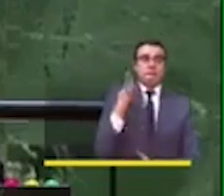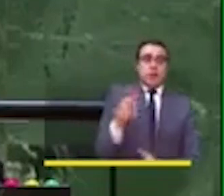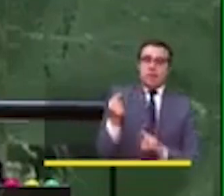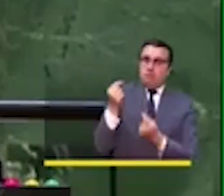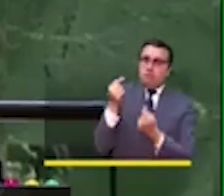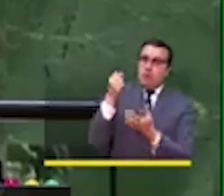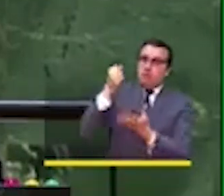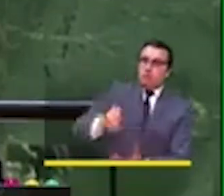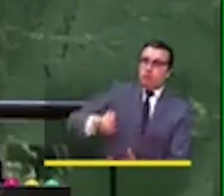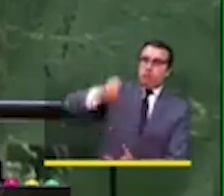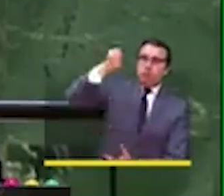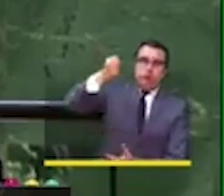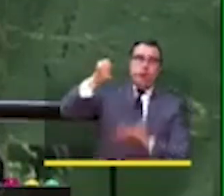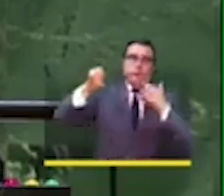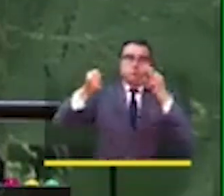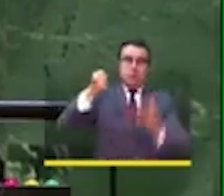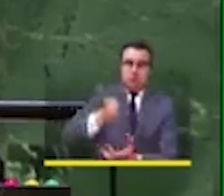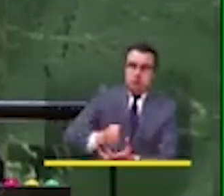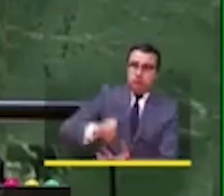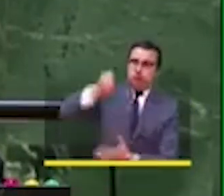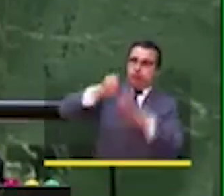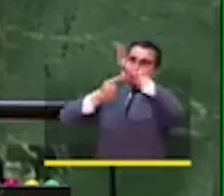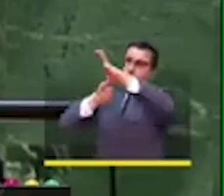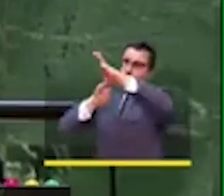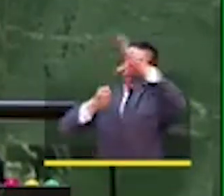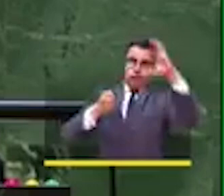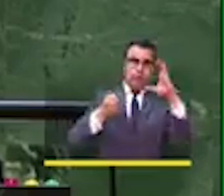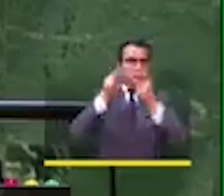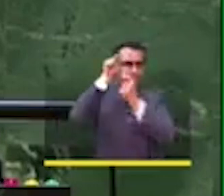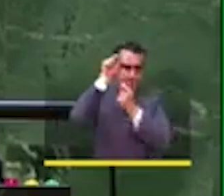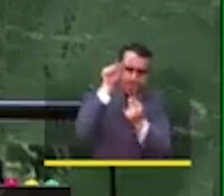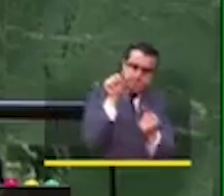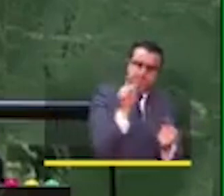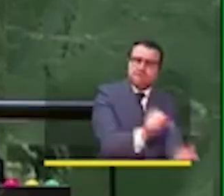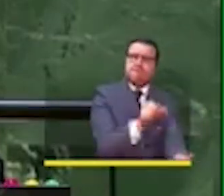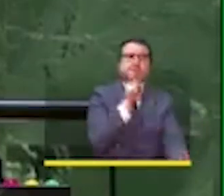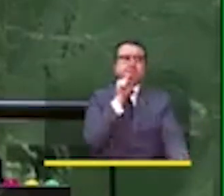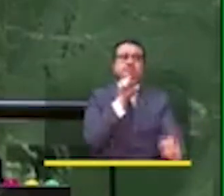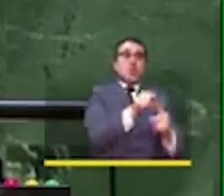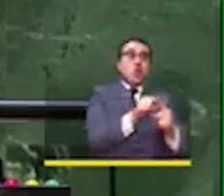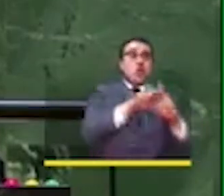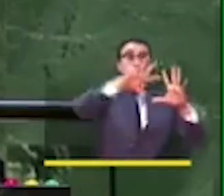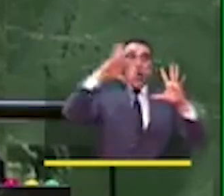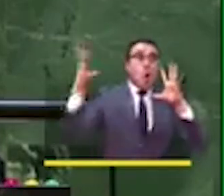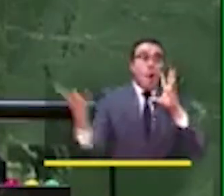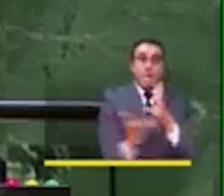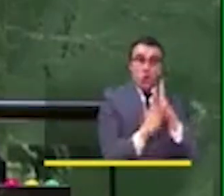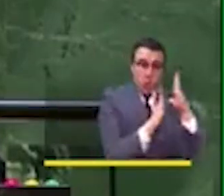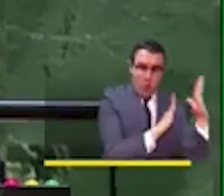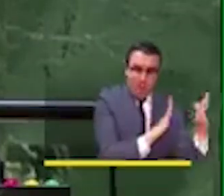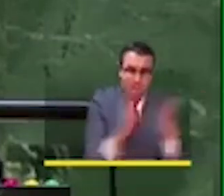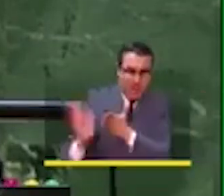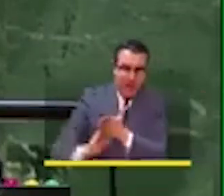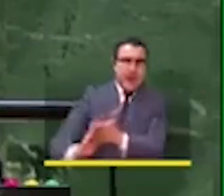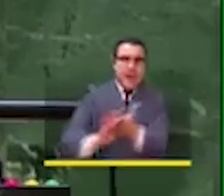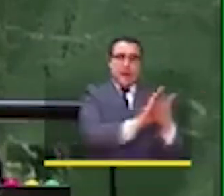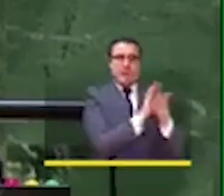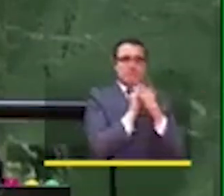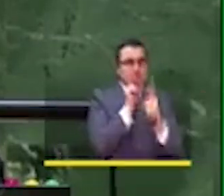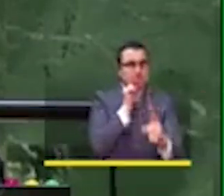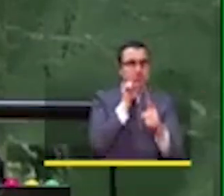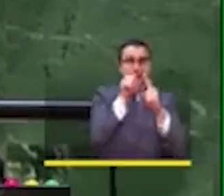y fondos públicos. Así podremos financiar el Plan Marshall por los Objetivos del